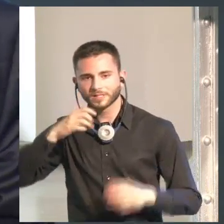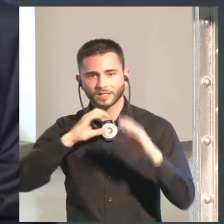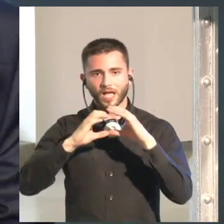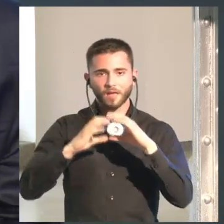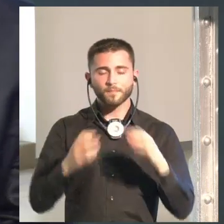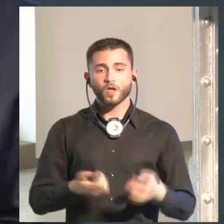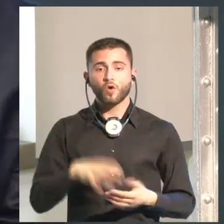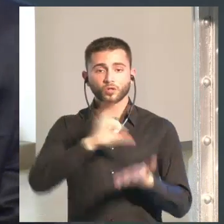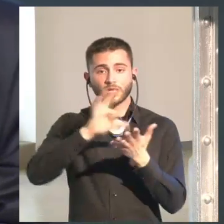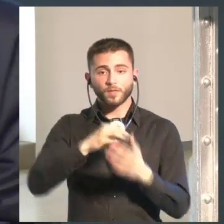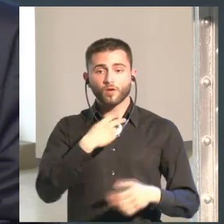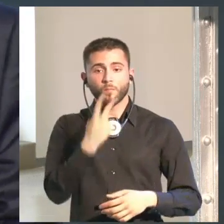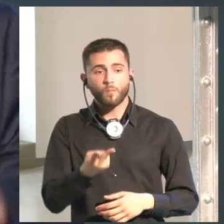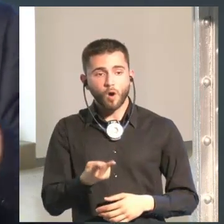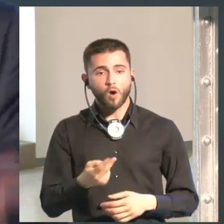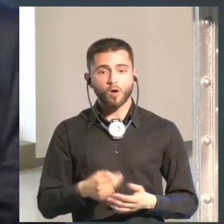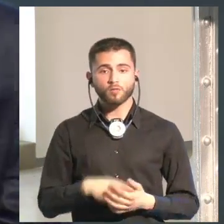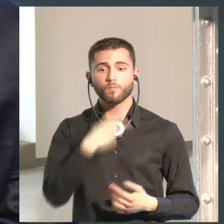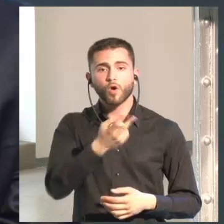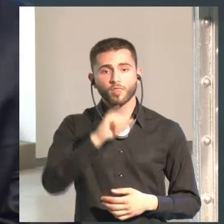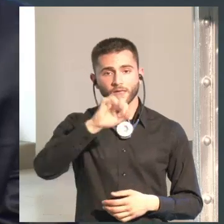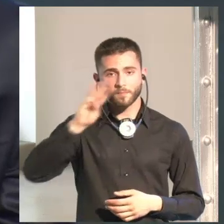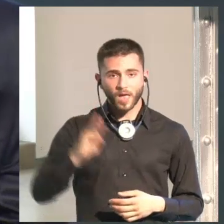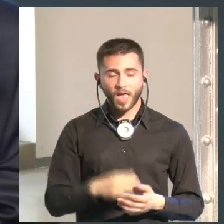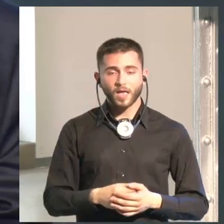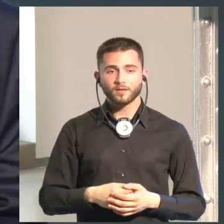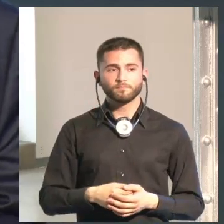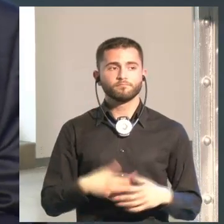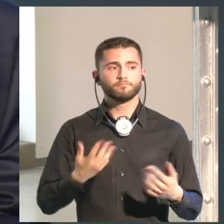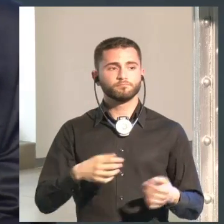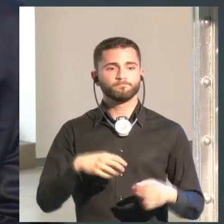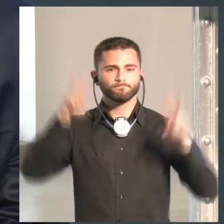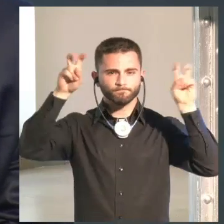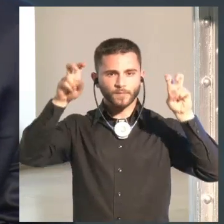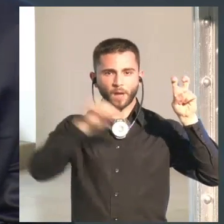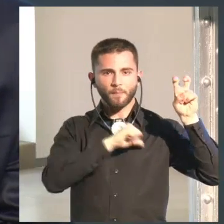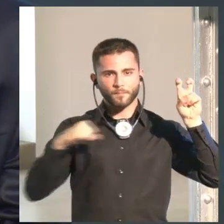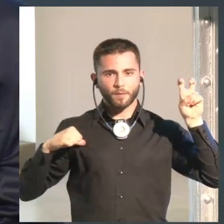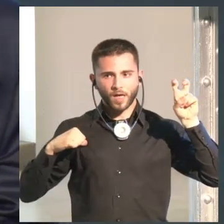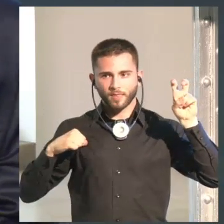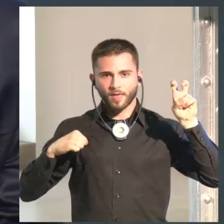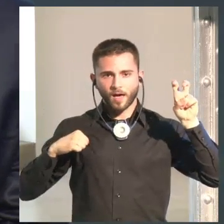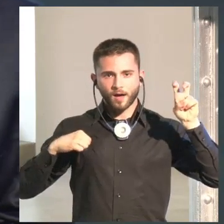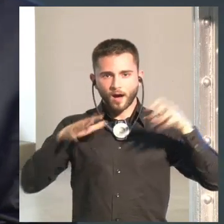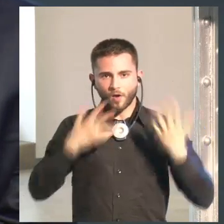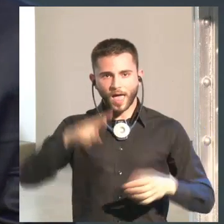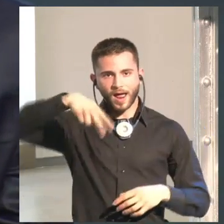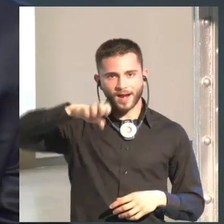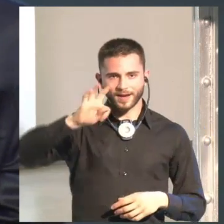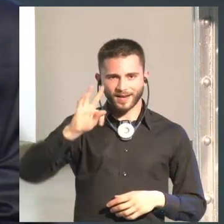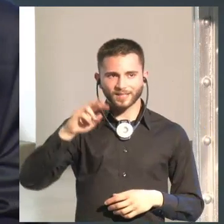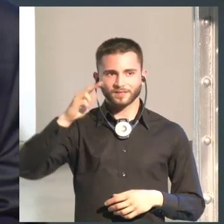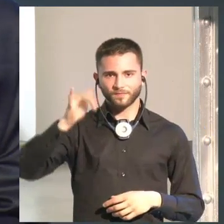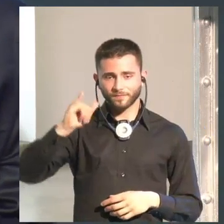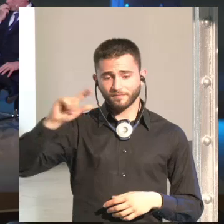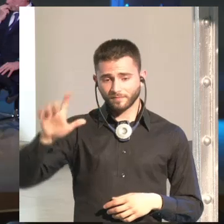servicio de voz normal con la voz IP, e incluso más allá del tema de privacidad. Podemos pensar que hoy en día es sustituto el Netflix de la TV de paga